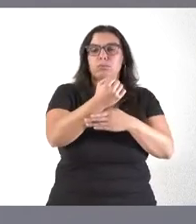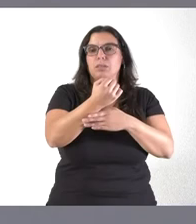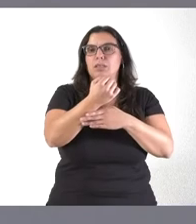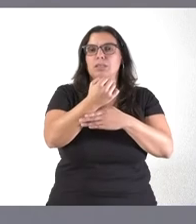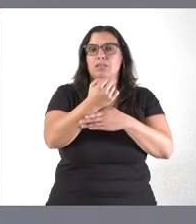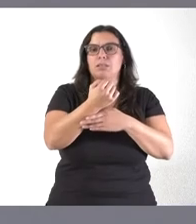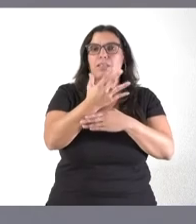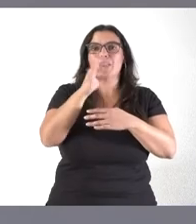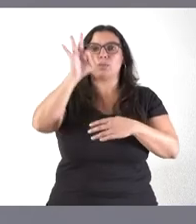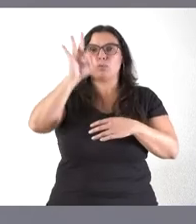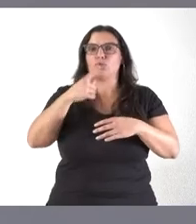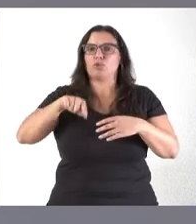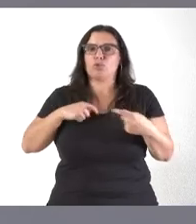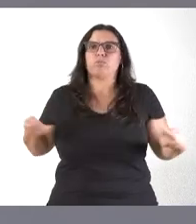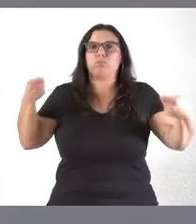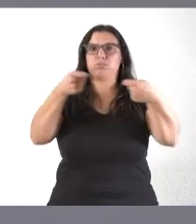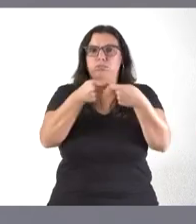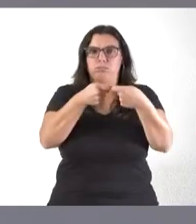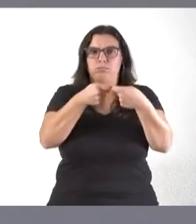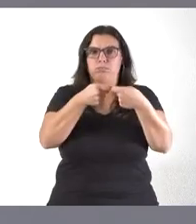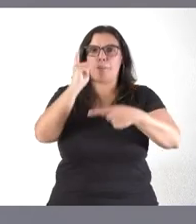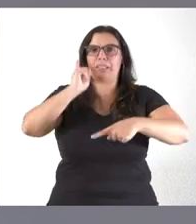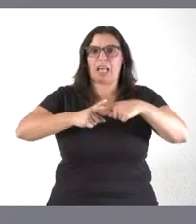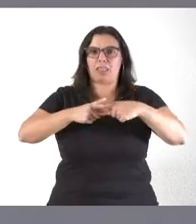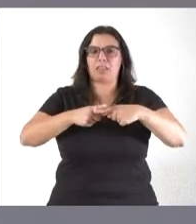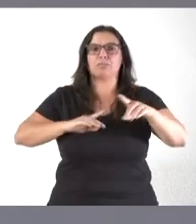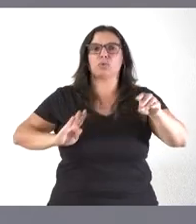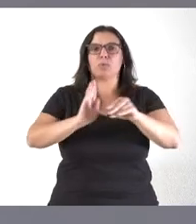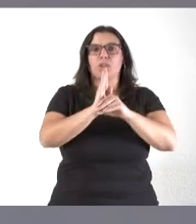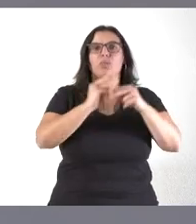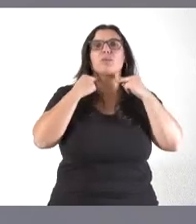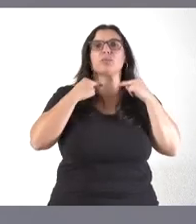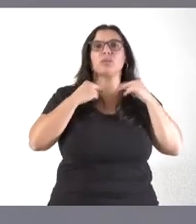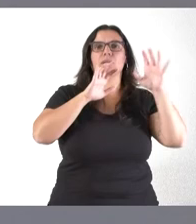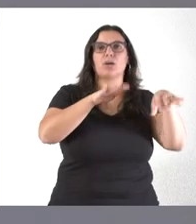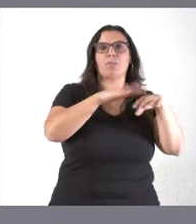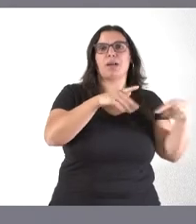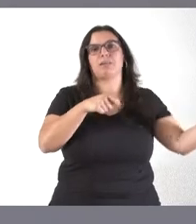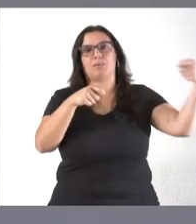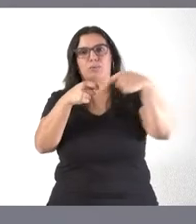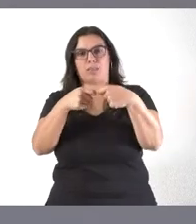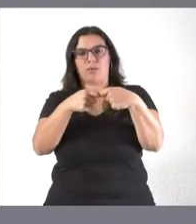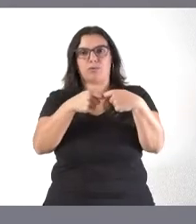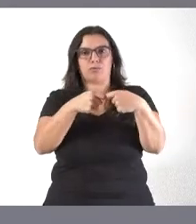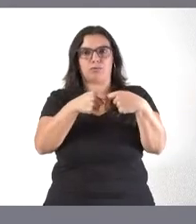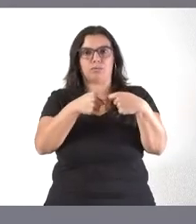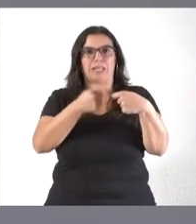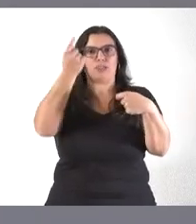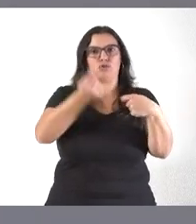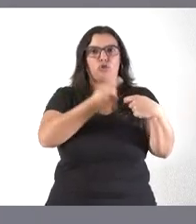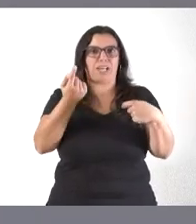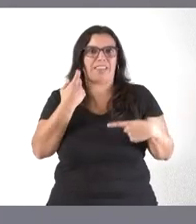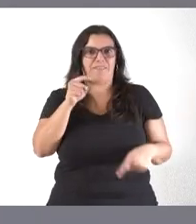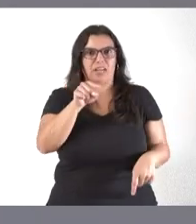de todos estos medios nosotros los pusimos y dimos una subvención a la diputación de León para que ella pusiera la otra mitad del coste total de las actuaciones